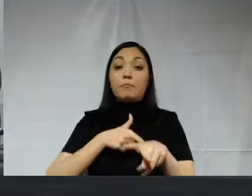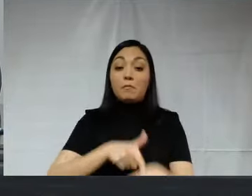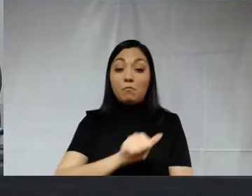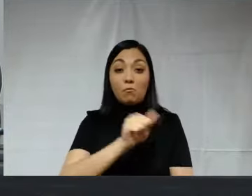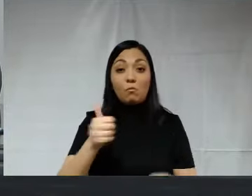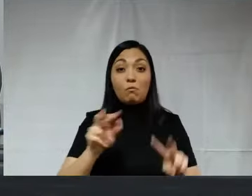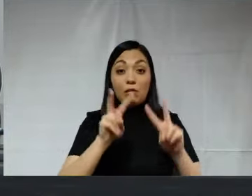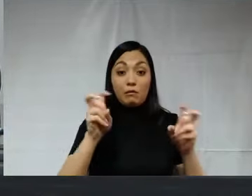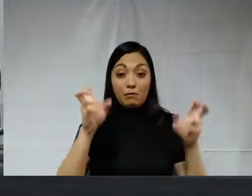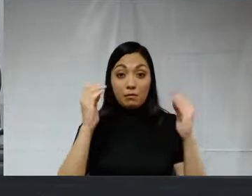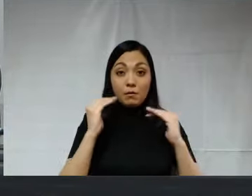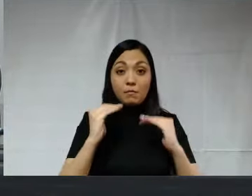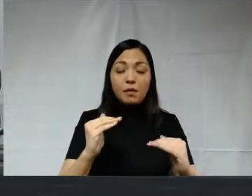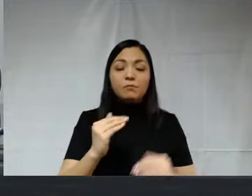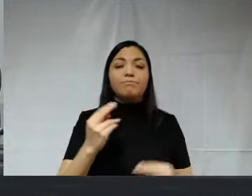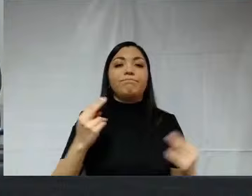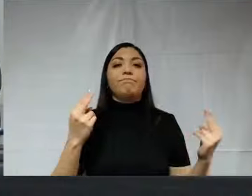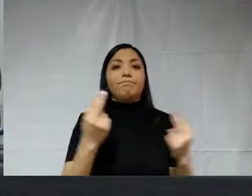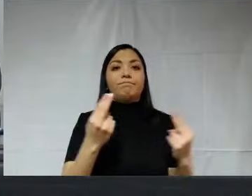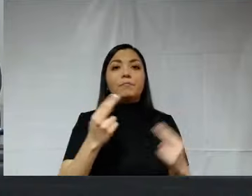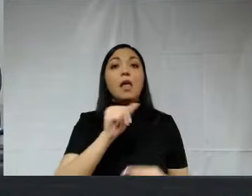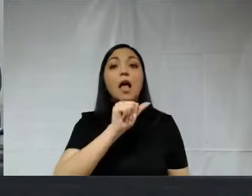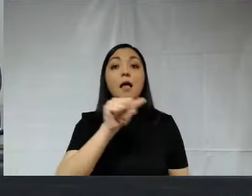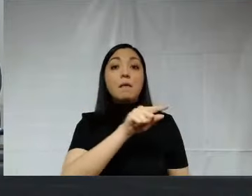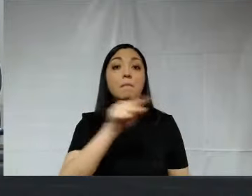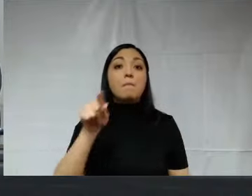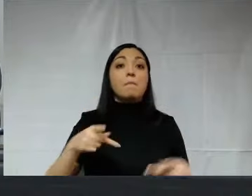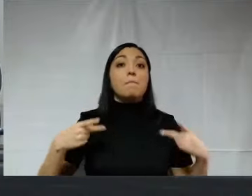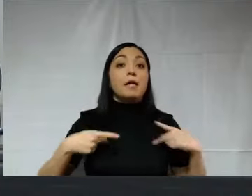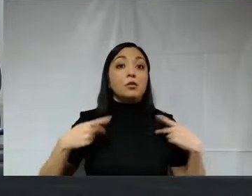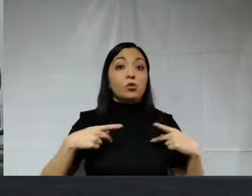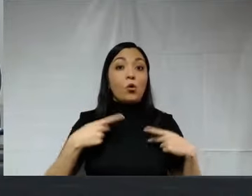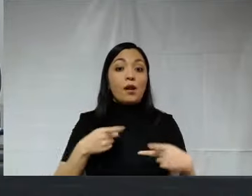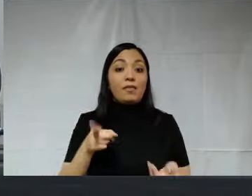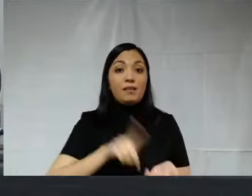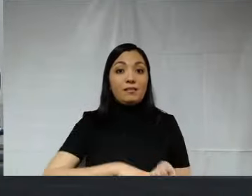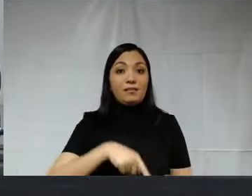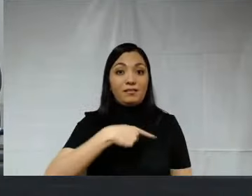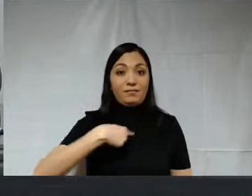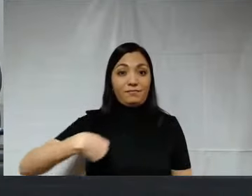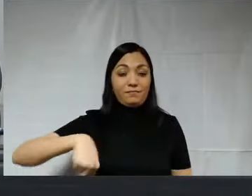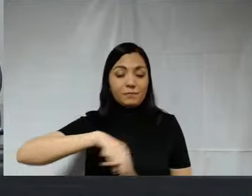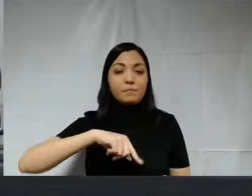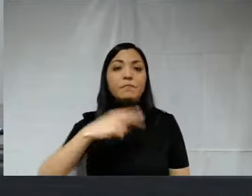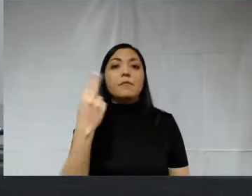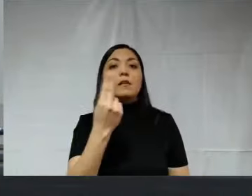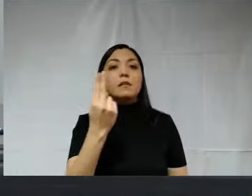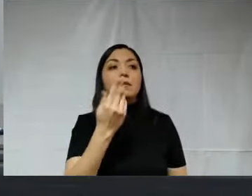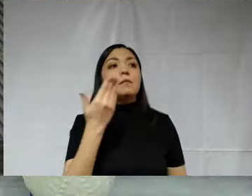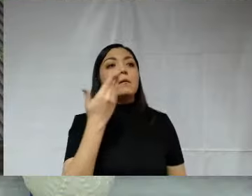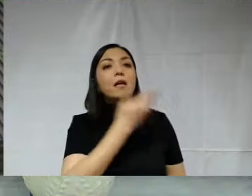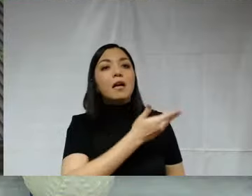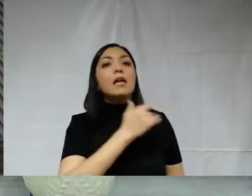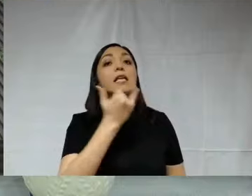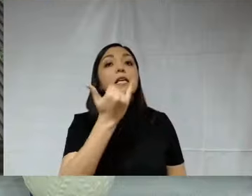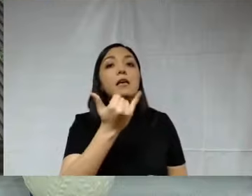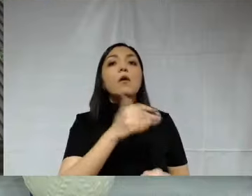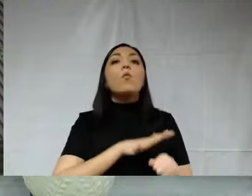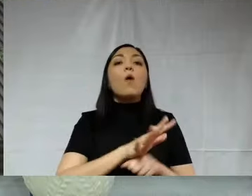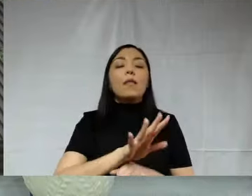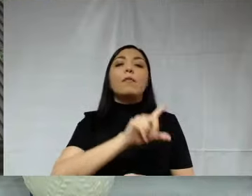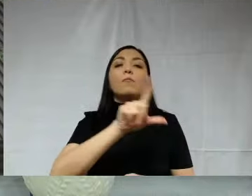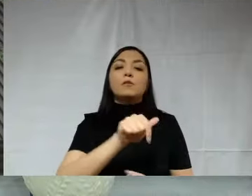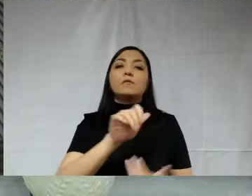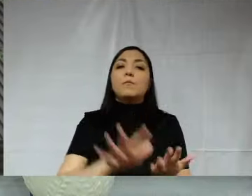integrantes de este consejo el proyecto de orden del día para su eventual modificación y en su caso aprobación señoras y señores consejeros y representantes está a su